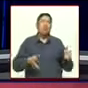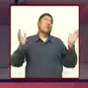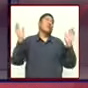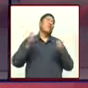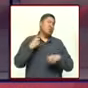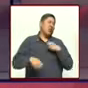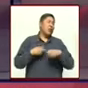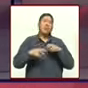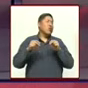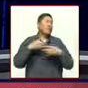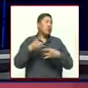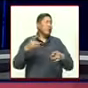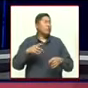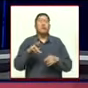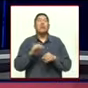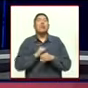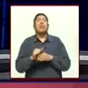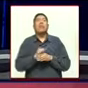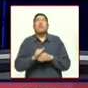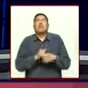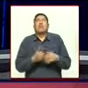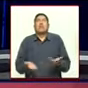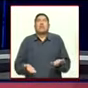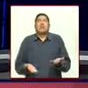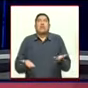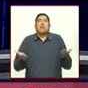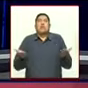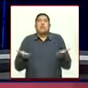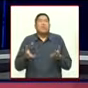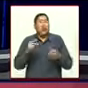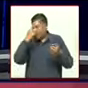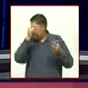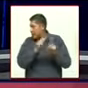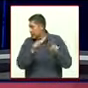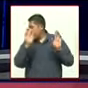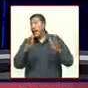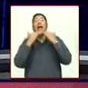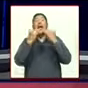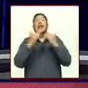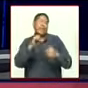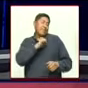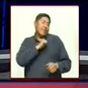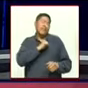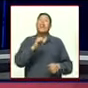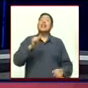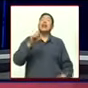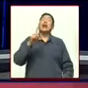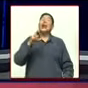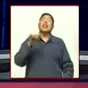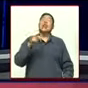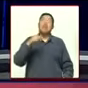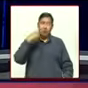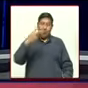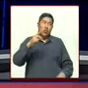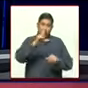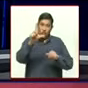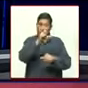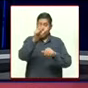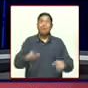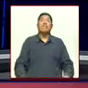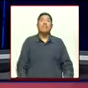y hay problemas. No me tú gusta. La puedes practicar, pero en ese caso, sí, no, tampoco estoy de acuerdo. Gracias, querido Adrián, por esta información. Nos vemos el lunes.